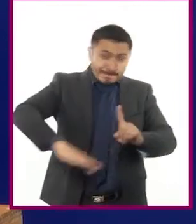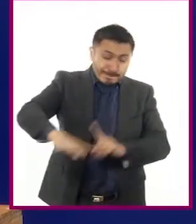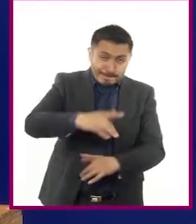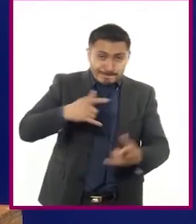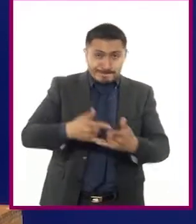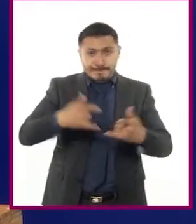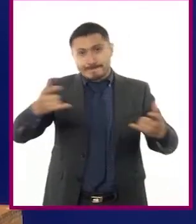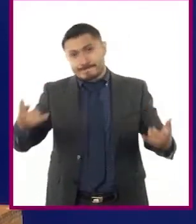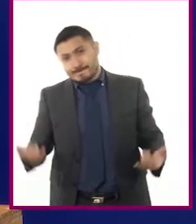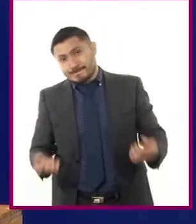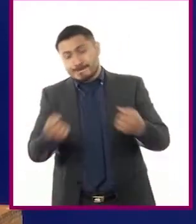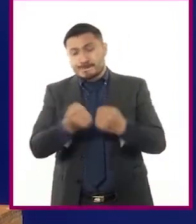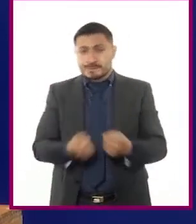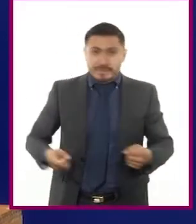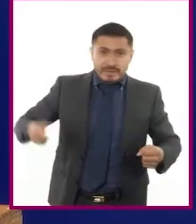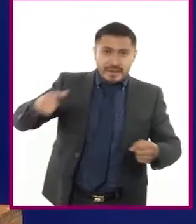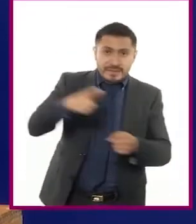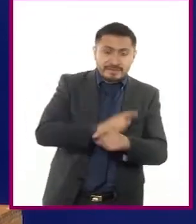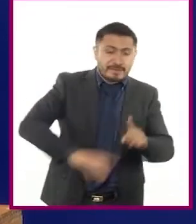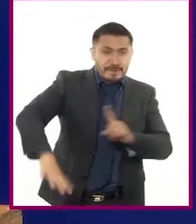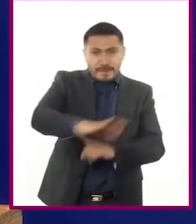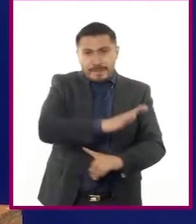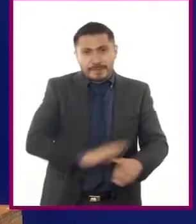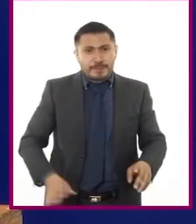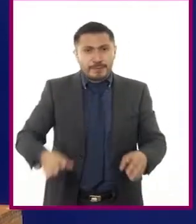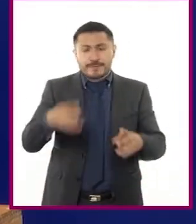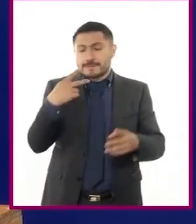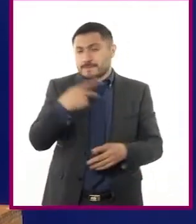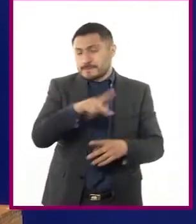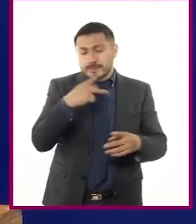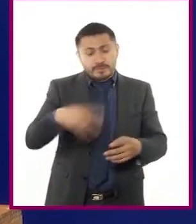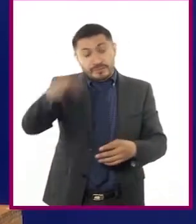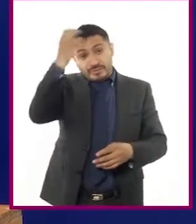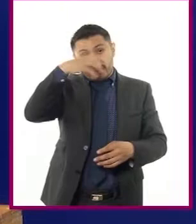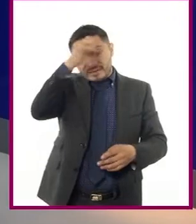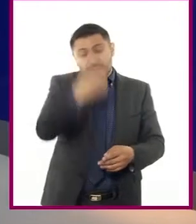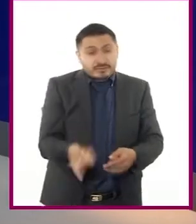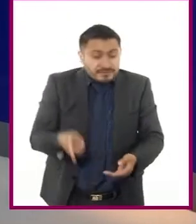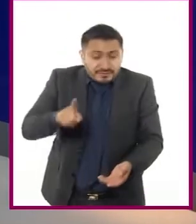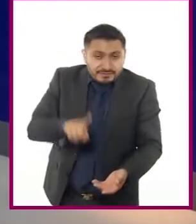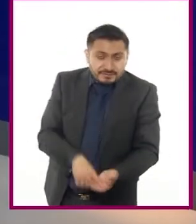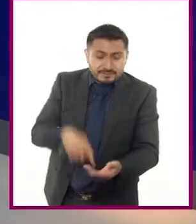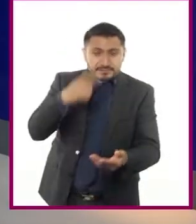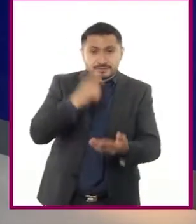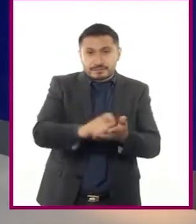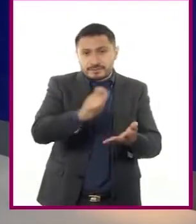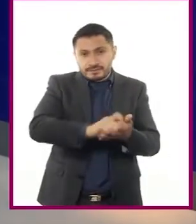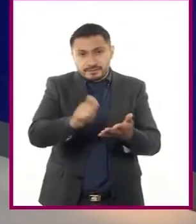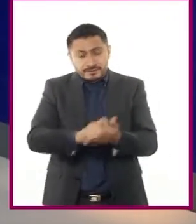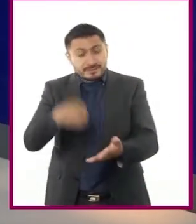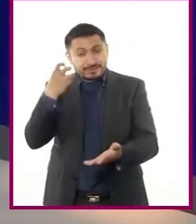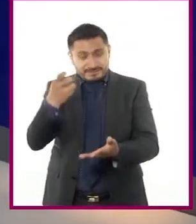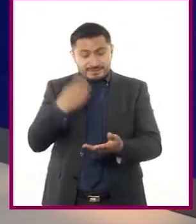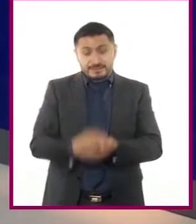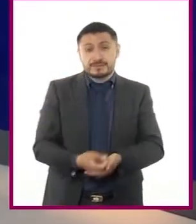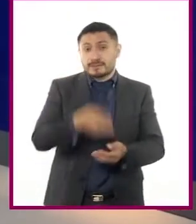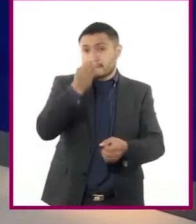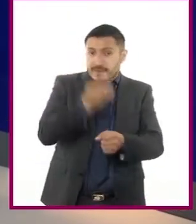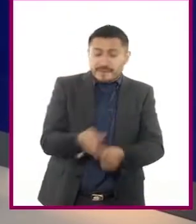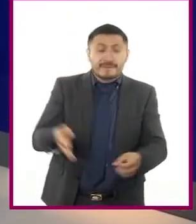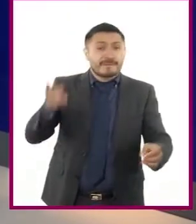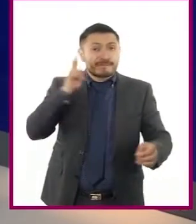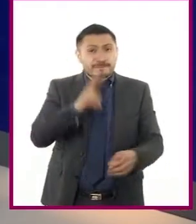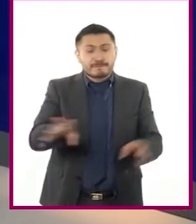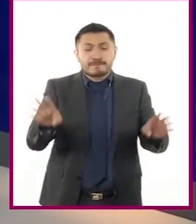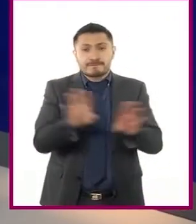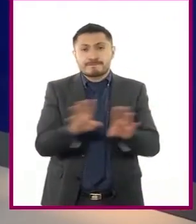las vivencias personales del escritor influyen en su trabajo. En esta ocasión veremos cómo describir de